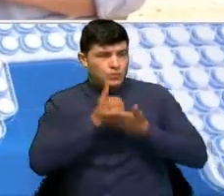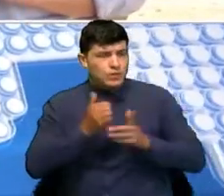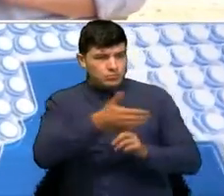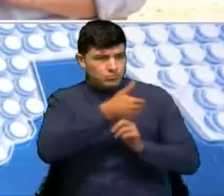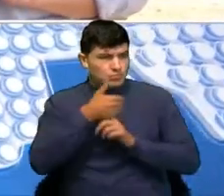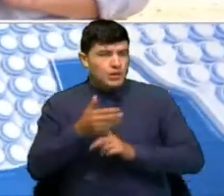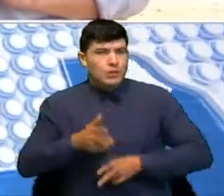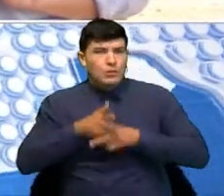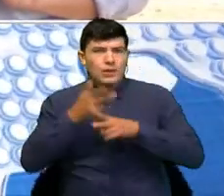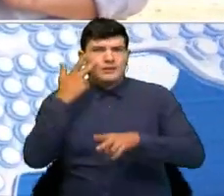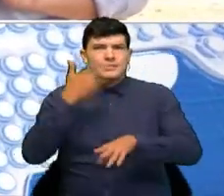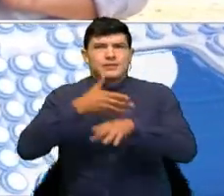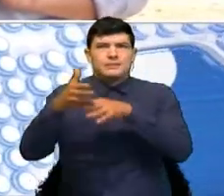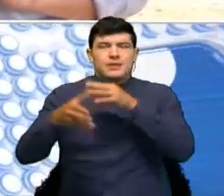más información en oriente noticias